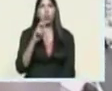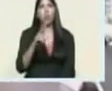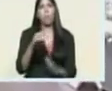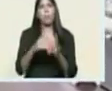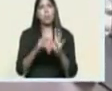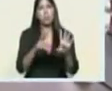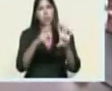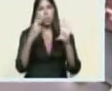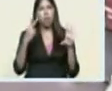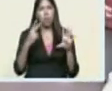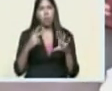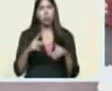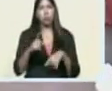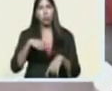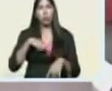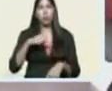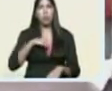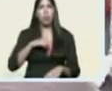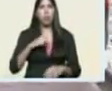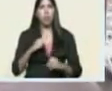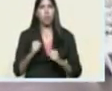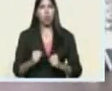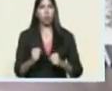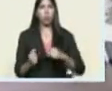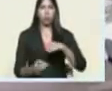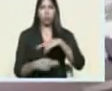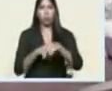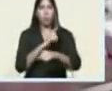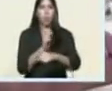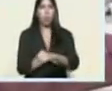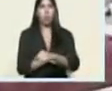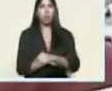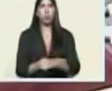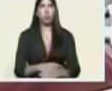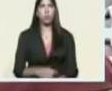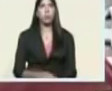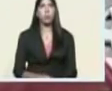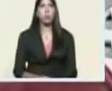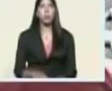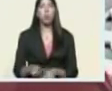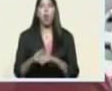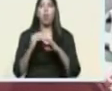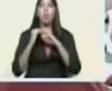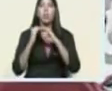fortaleciendo, en primer lugar, la estabilidad laboral.